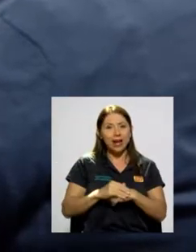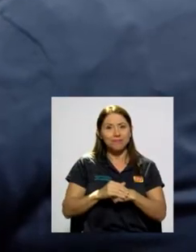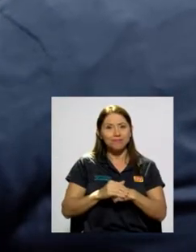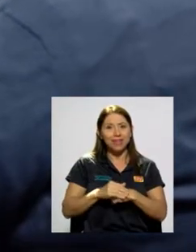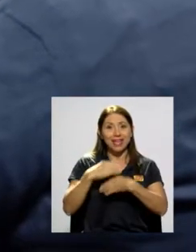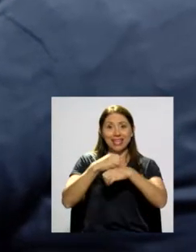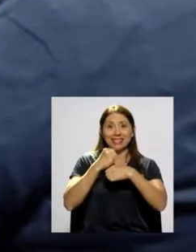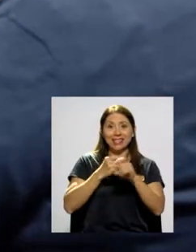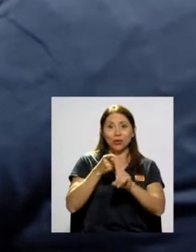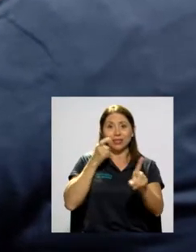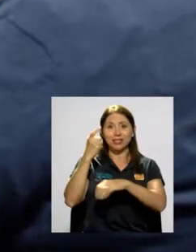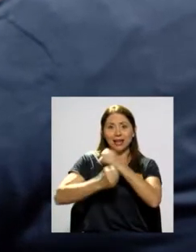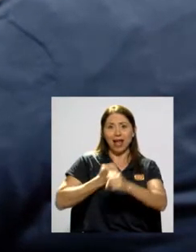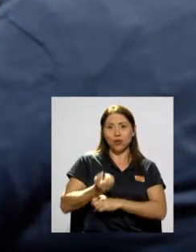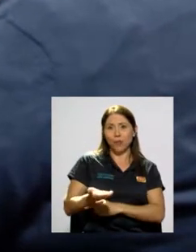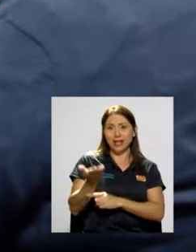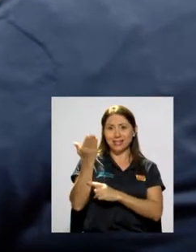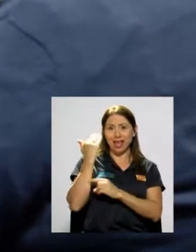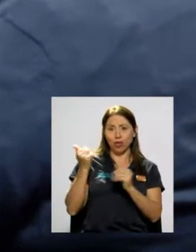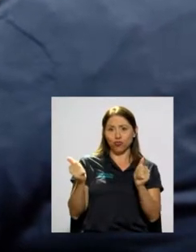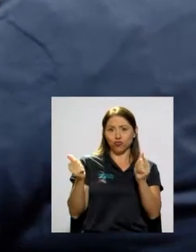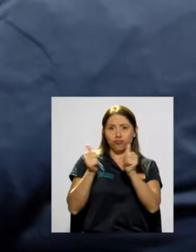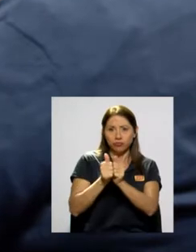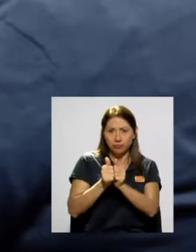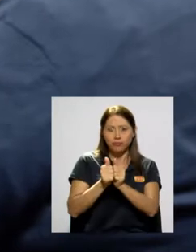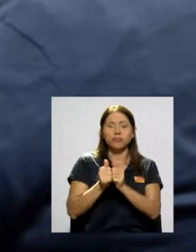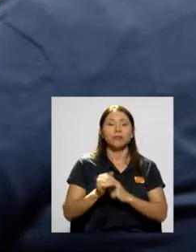sistemáticamente desde el año pasado, salían